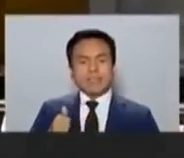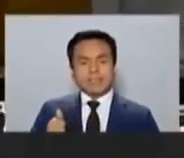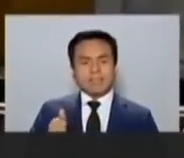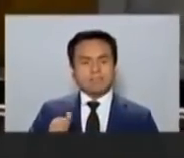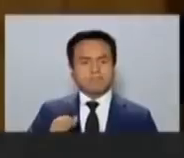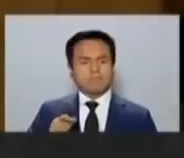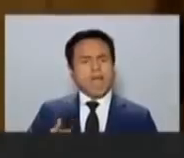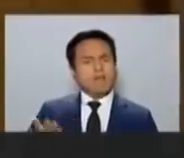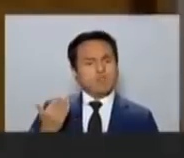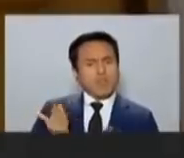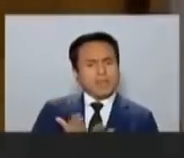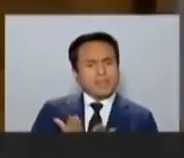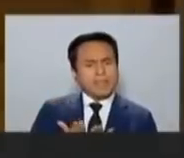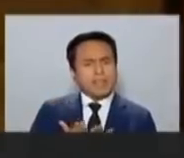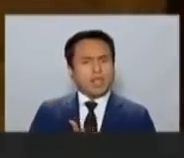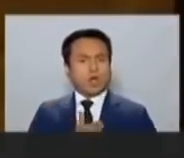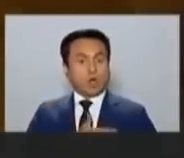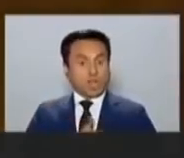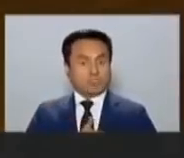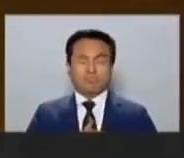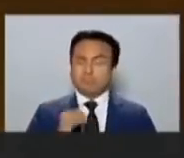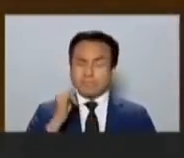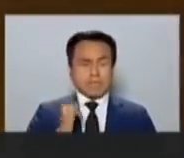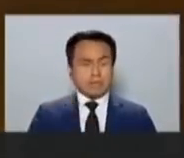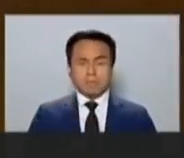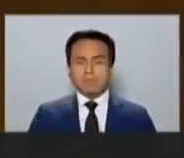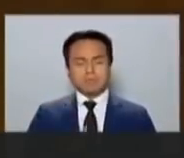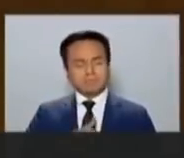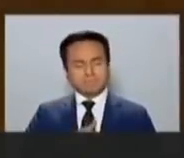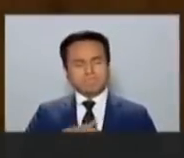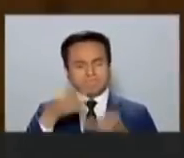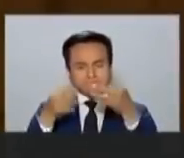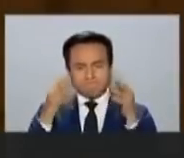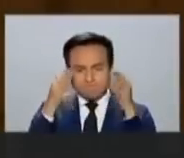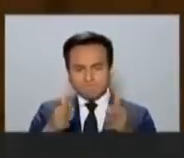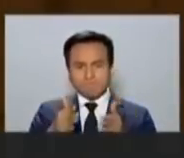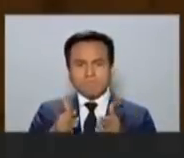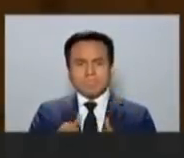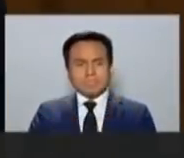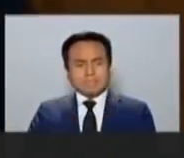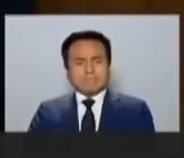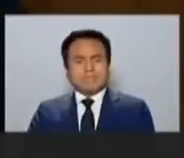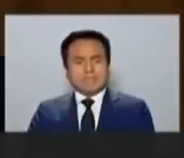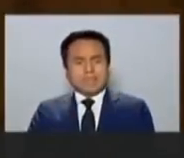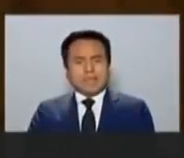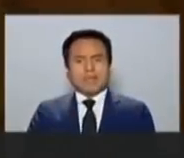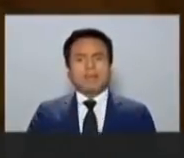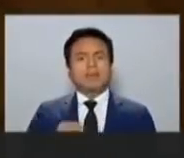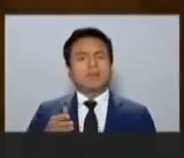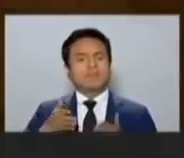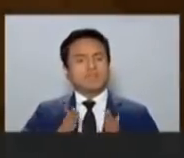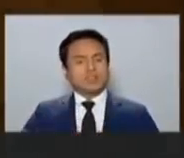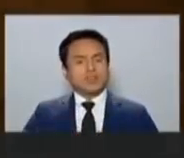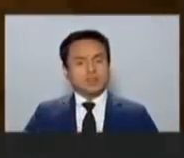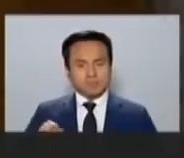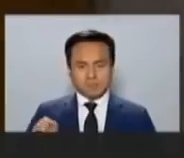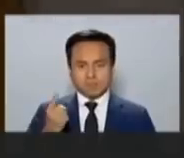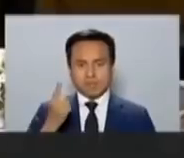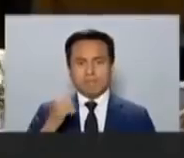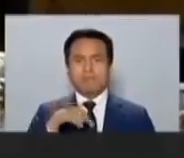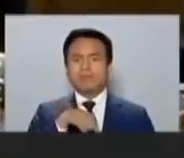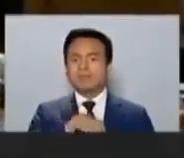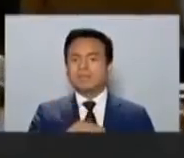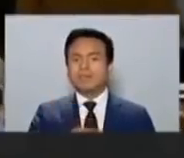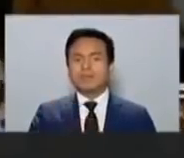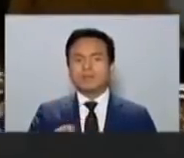se transforma en una democracia paritaria, dar respuesta y reparación integral y garantías de no repetición a todas las personas afectadas por